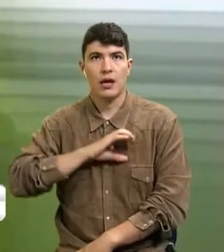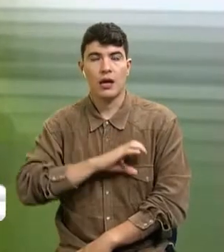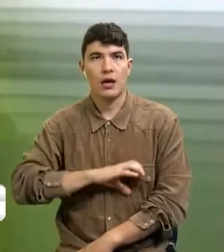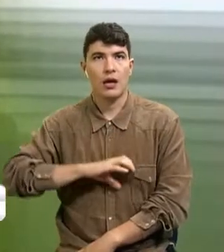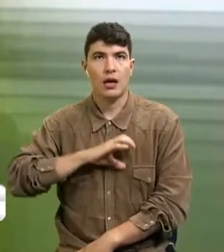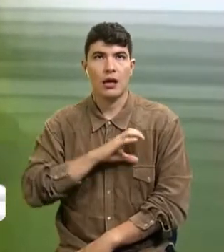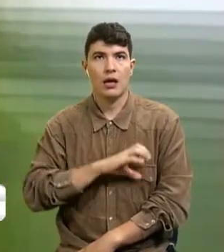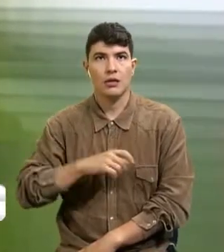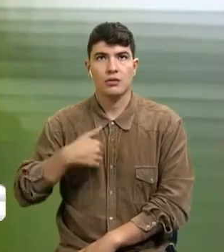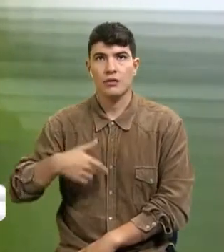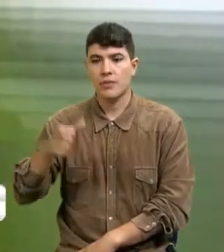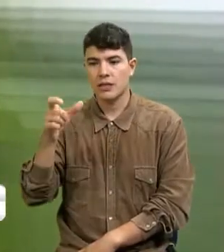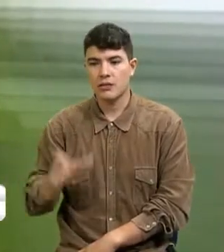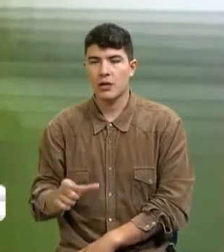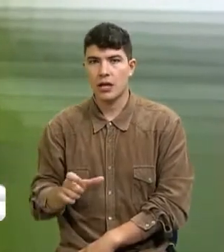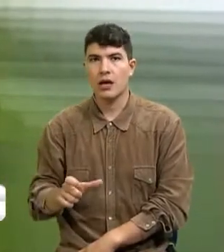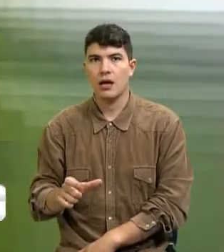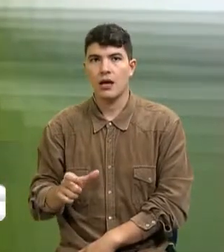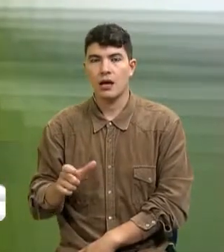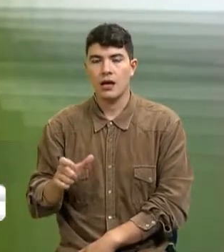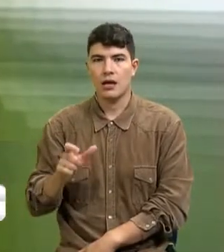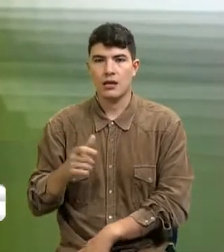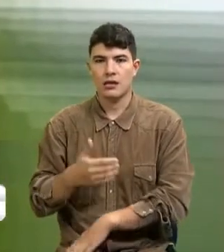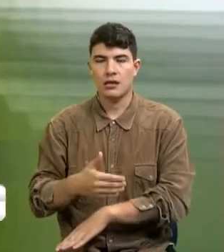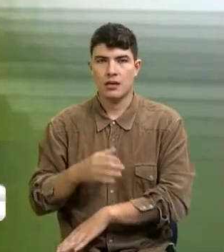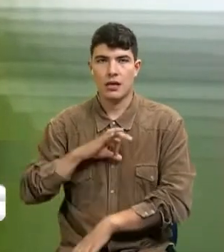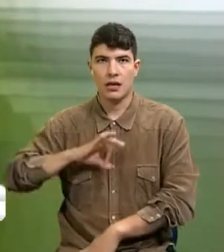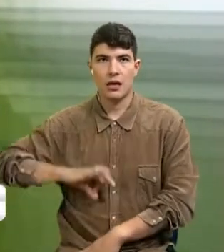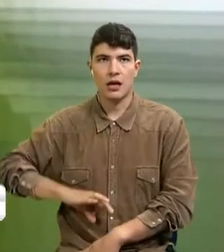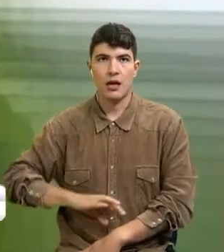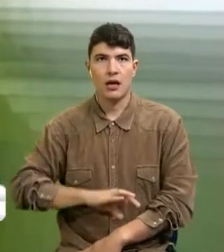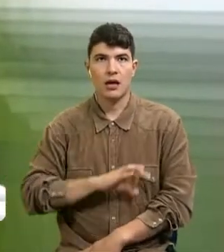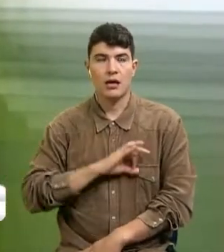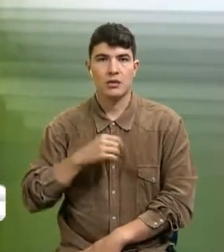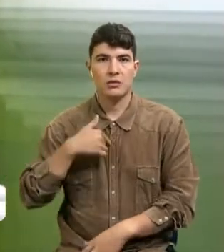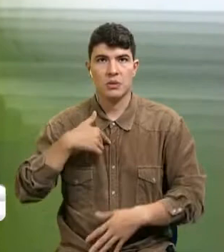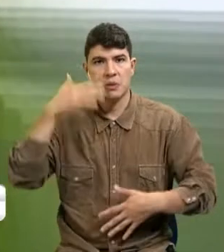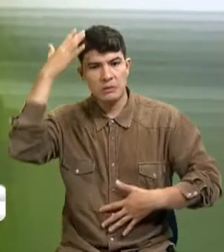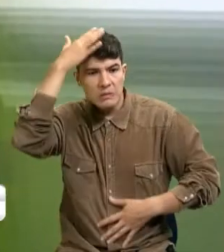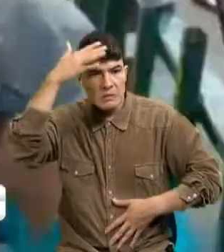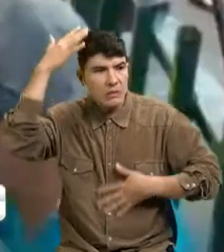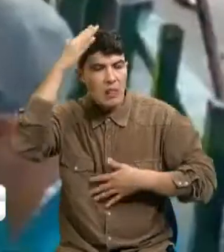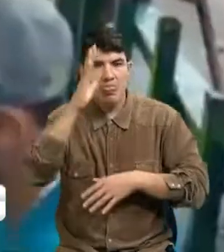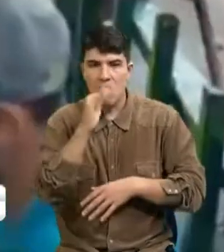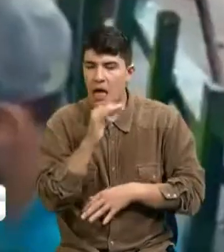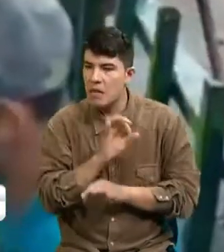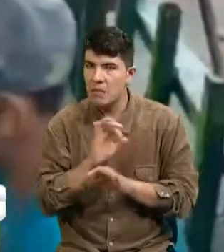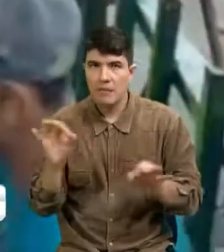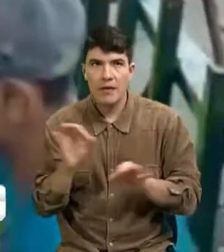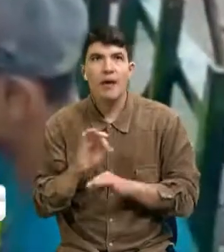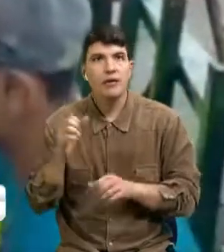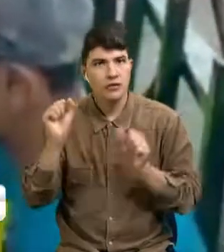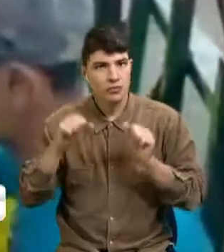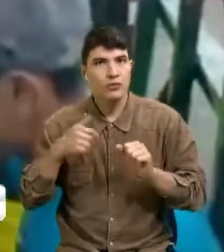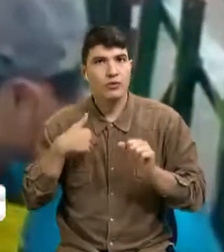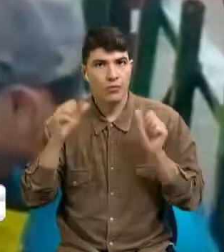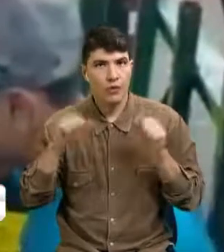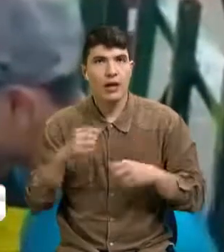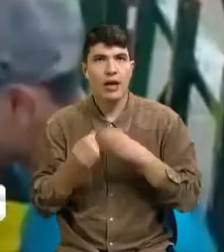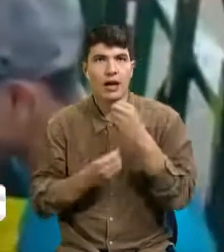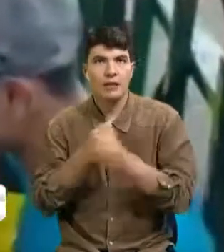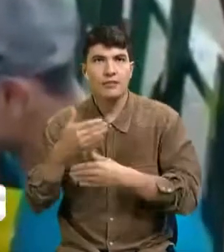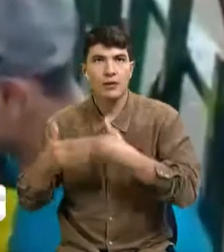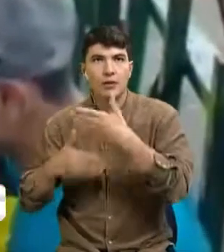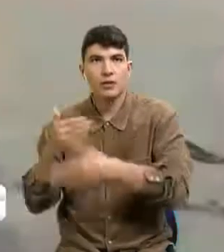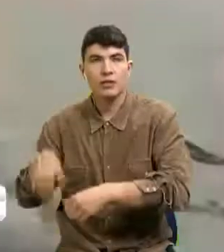como habitante de calle no me bañaba en algunas ocasiones de esa manera según las autoridades se